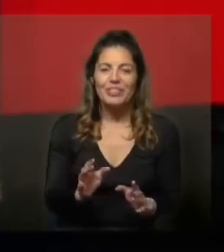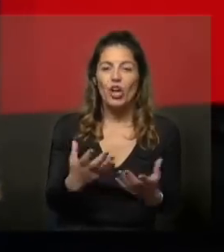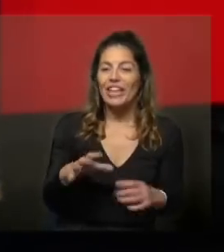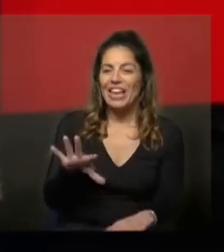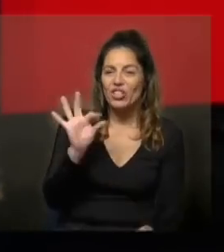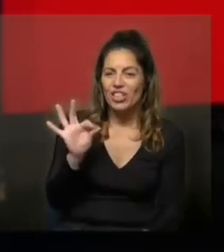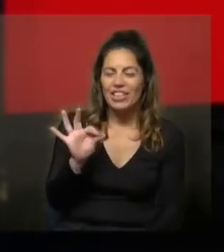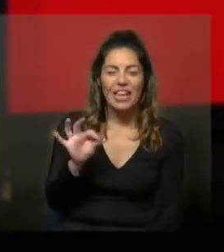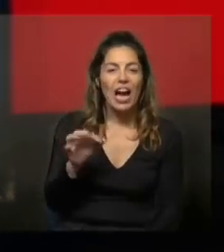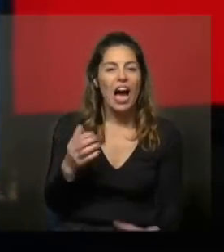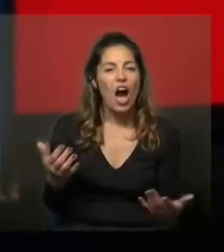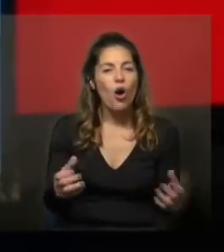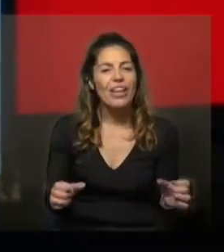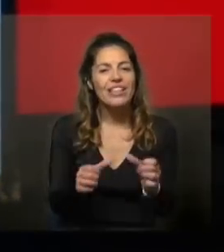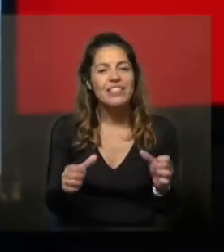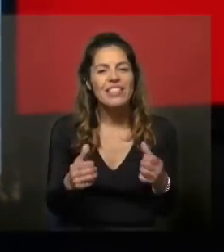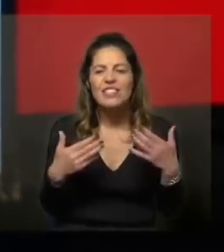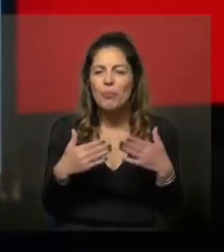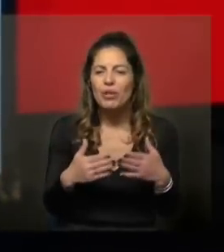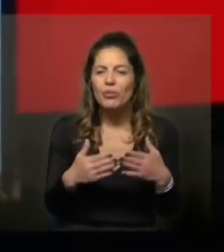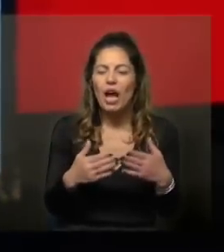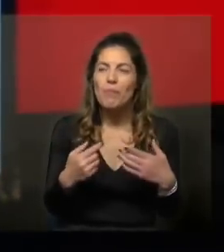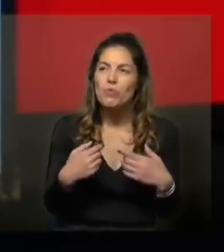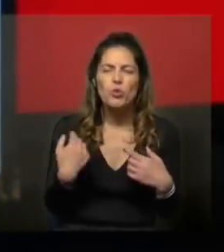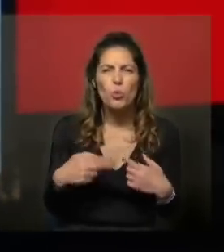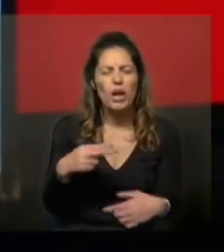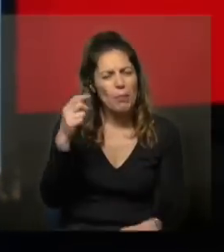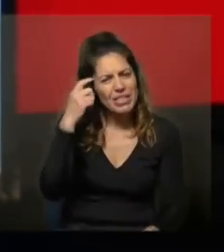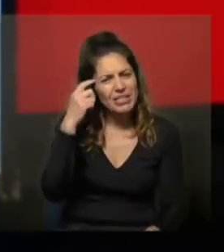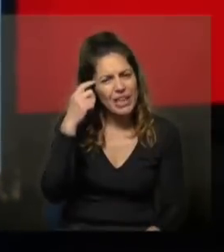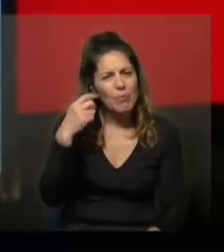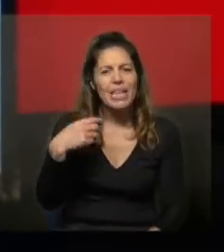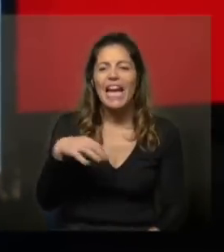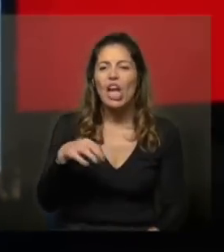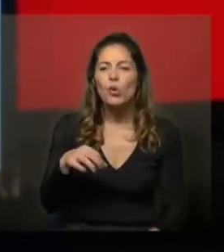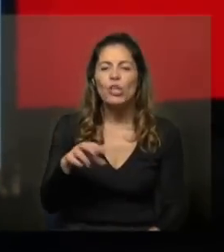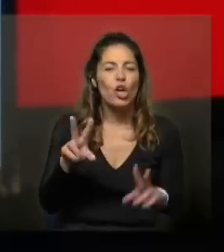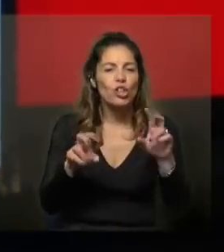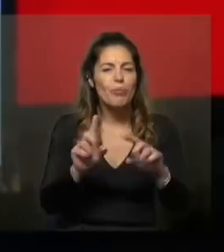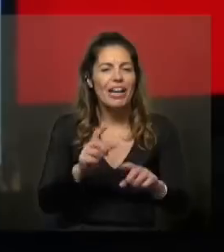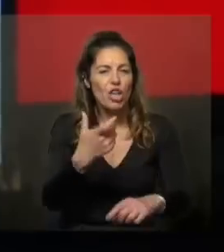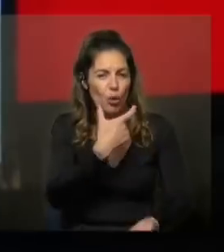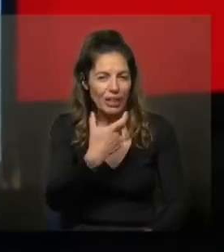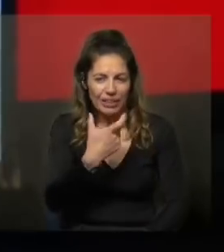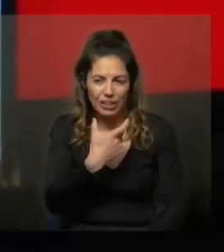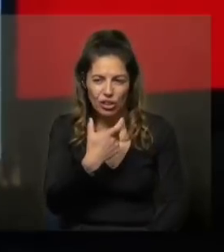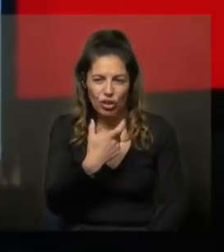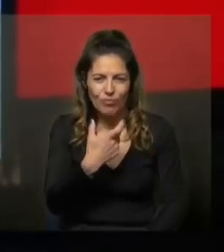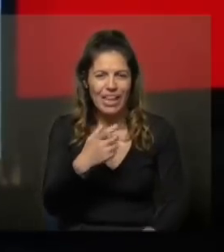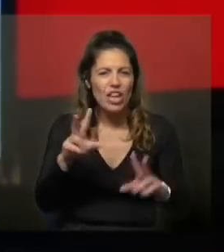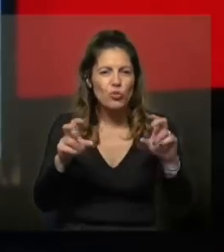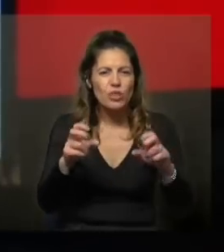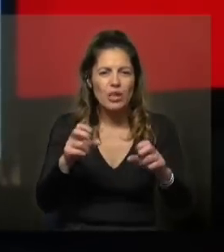nunca me lo había puesto a pensar a mí el único tema que de repente no me río es el tema un tema que lo tengo también